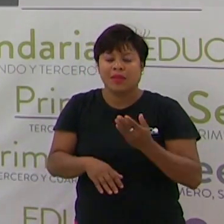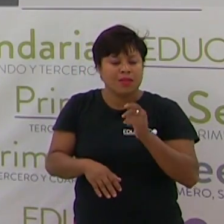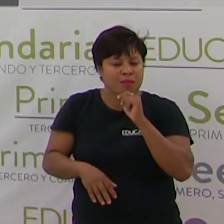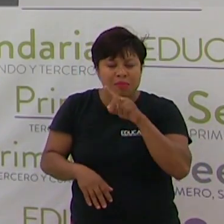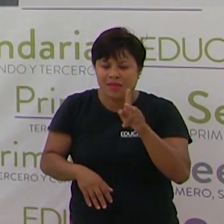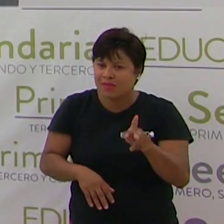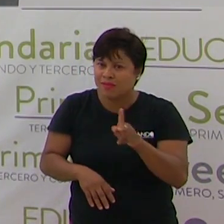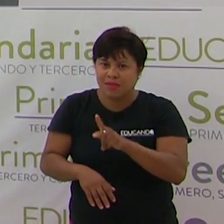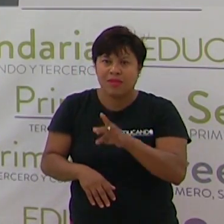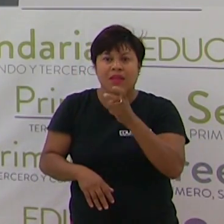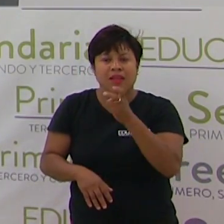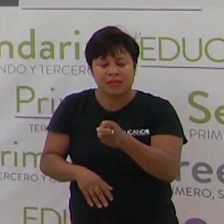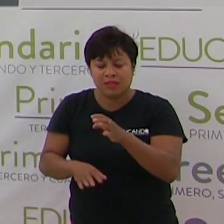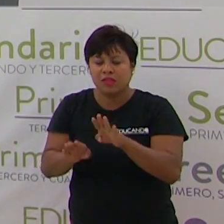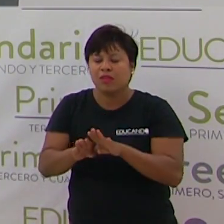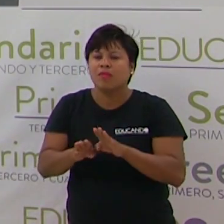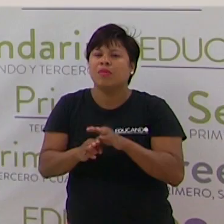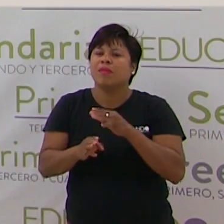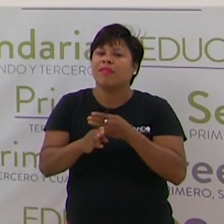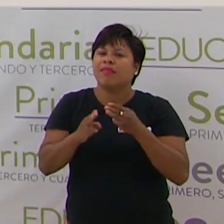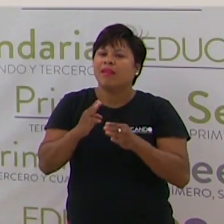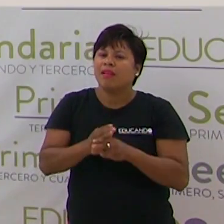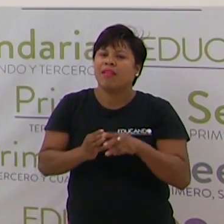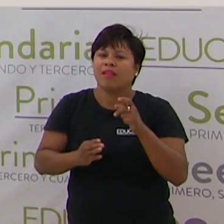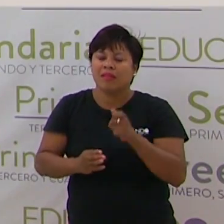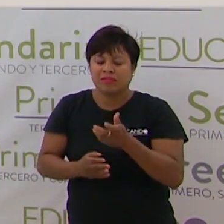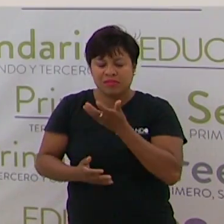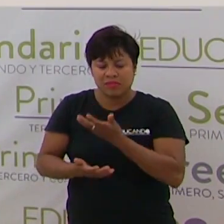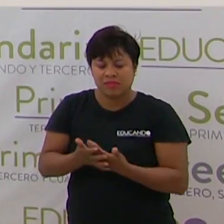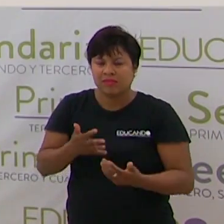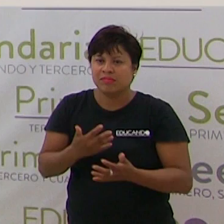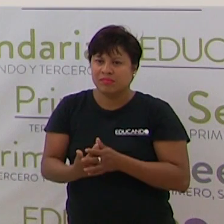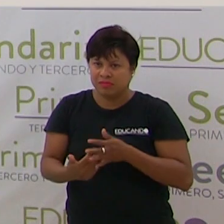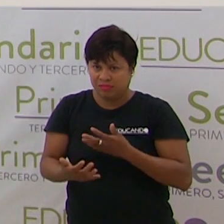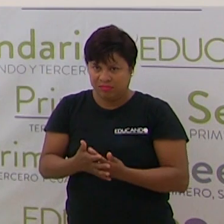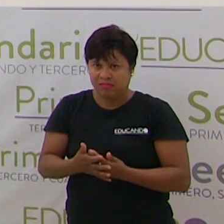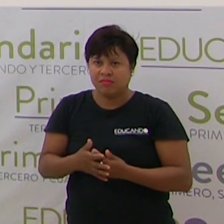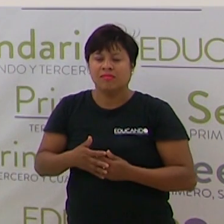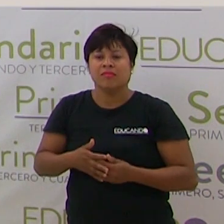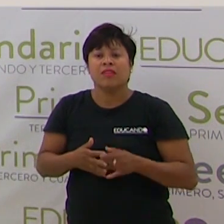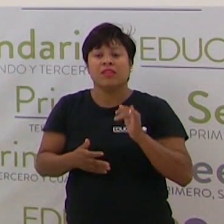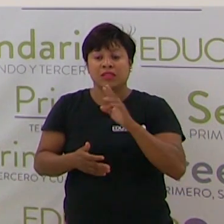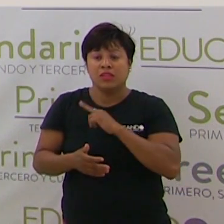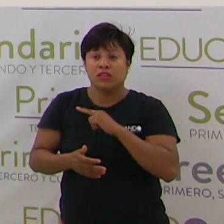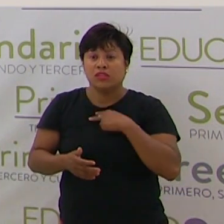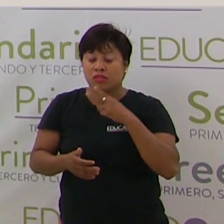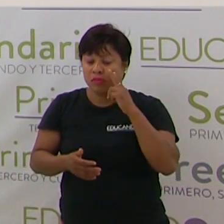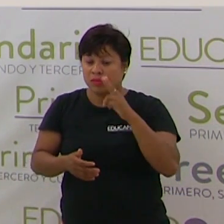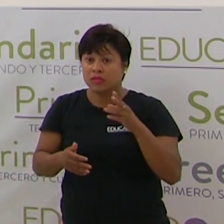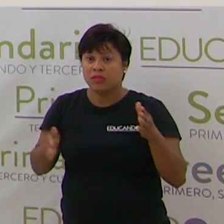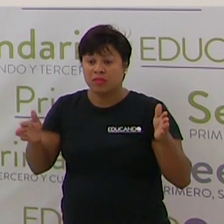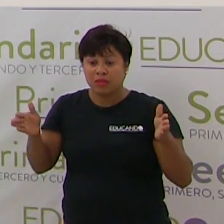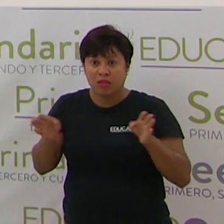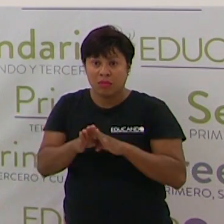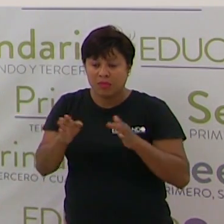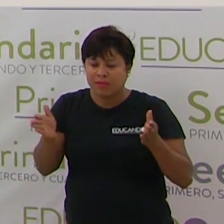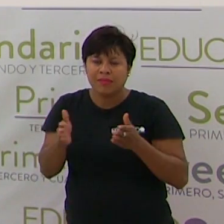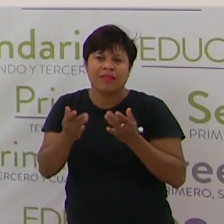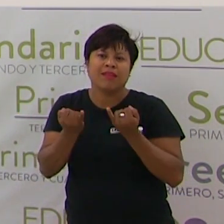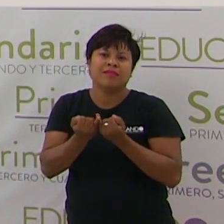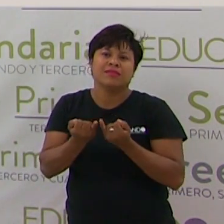mismo, por el material del cual están hechos. Si nos vamos al tamaño, casi son